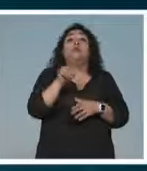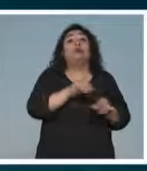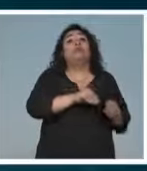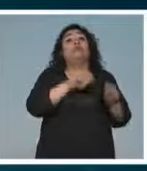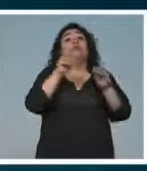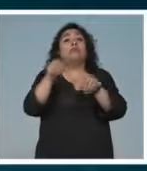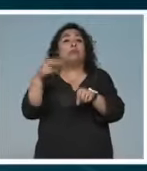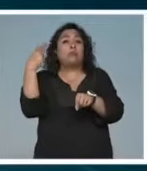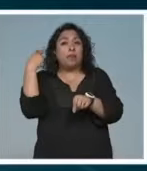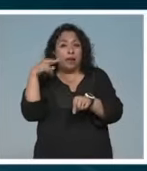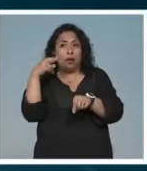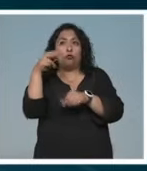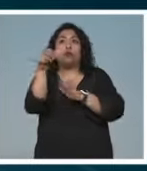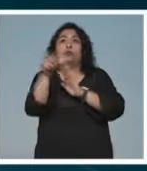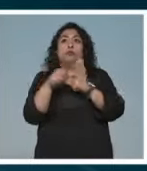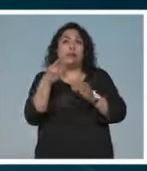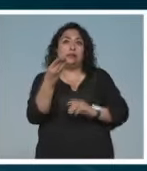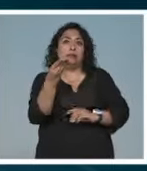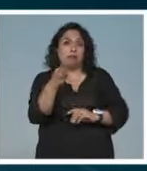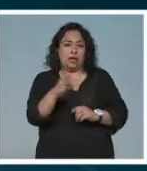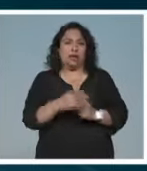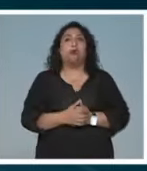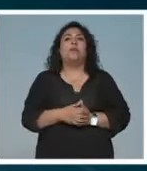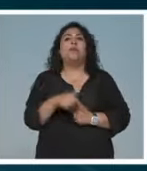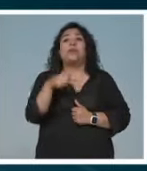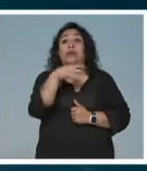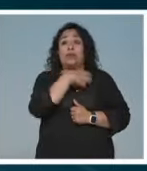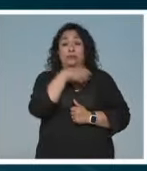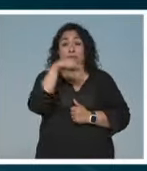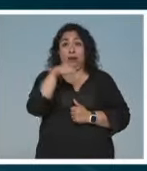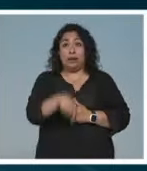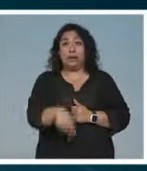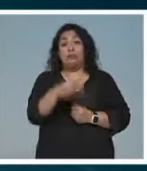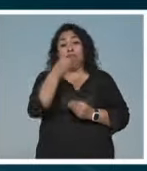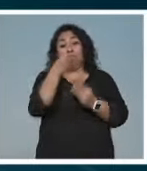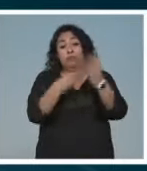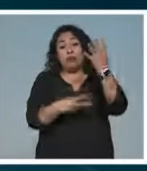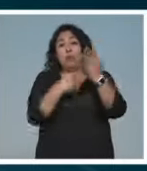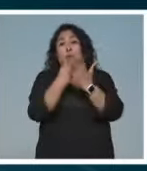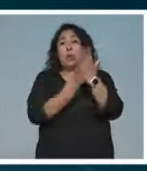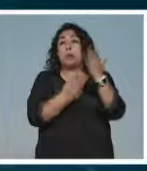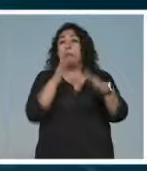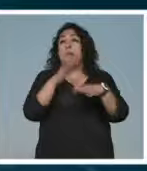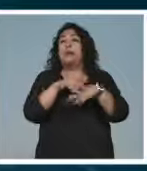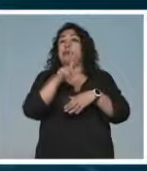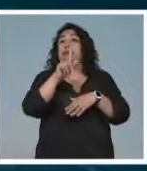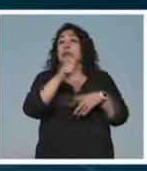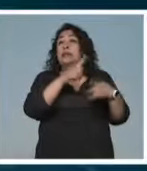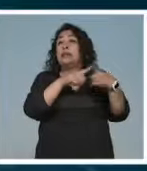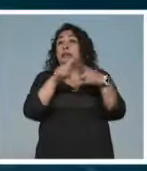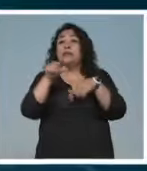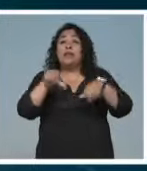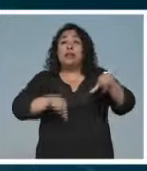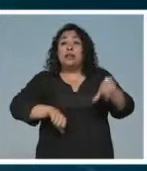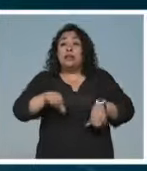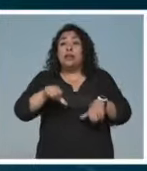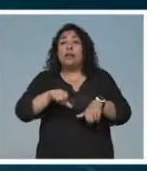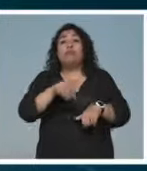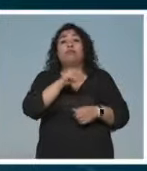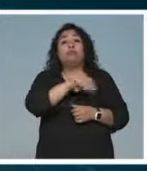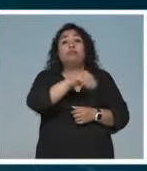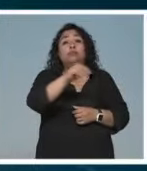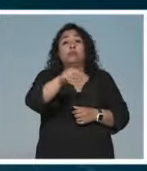trasladarse a Veracruz en el mes de mayo. En la capital desplegará un programa de más de 70 actividades en un